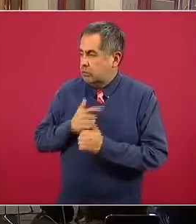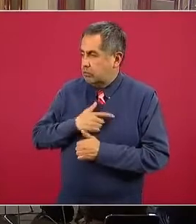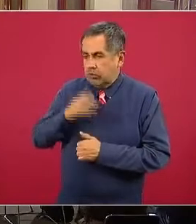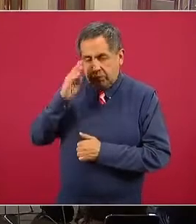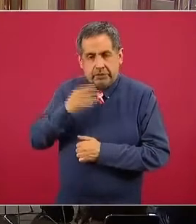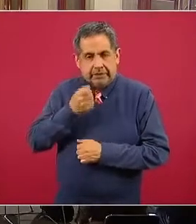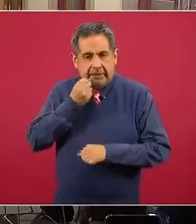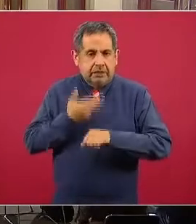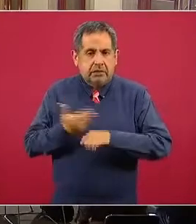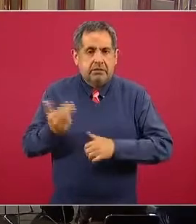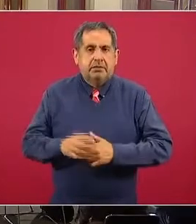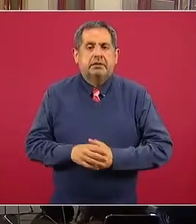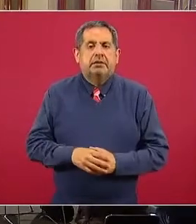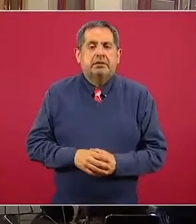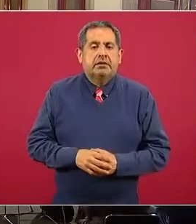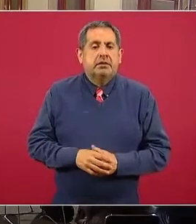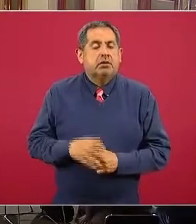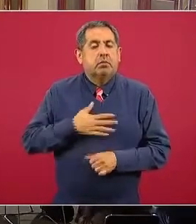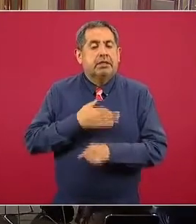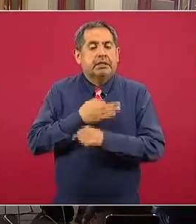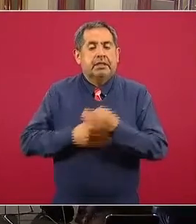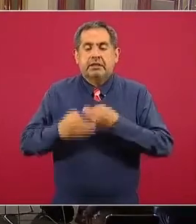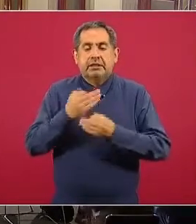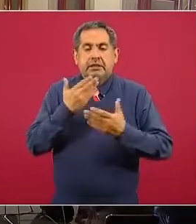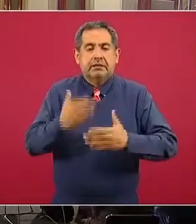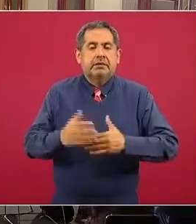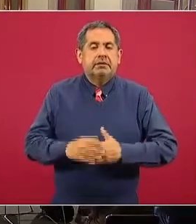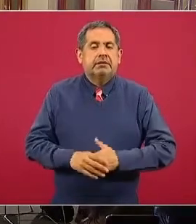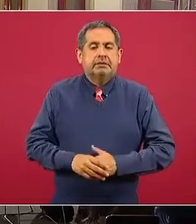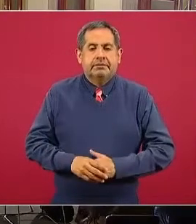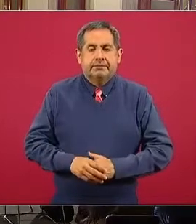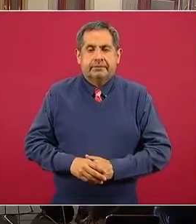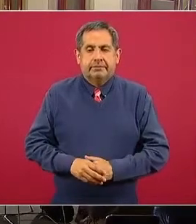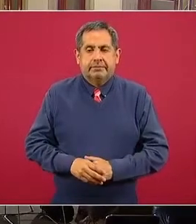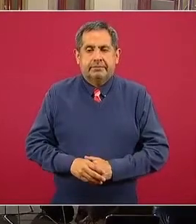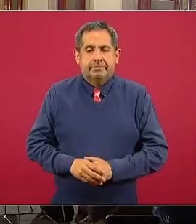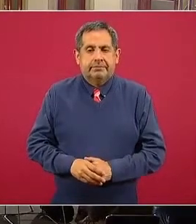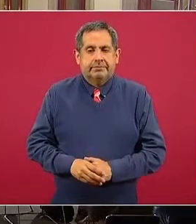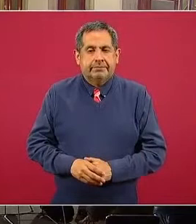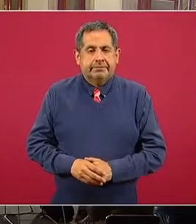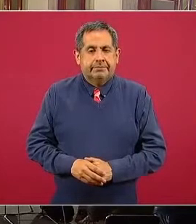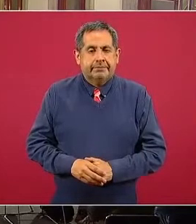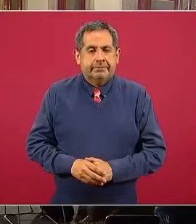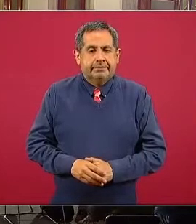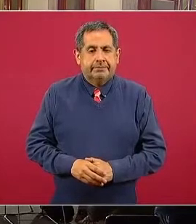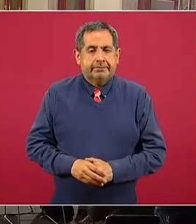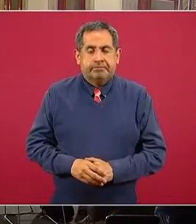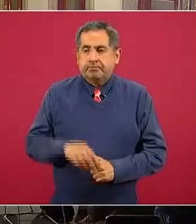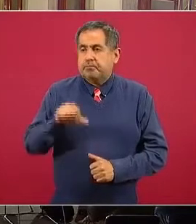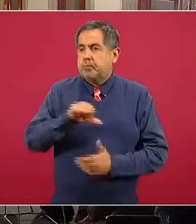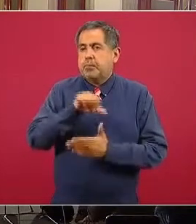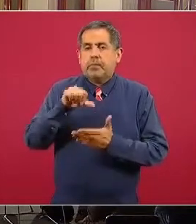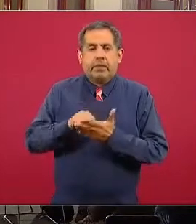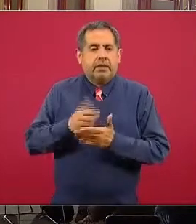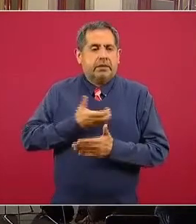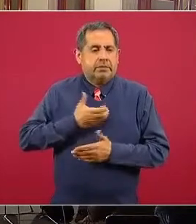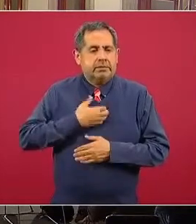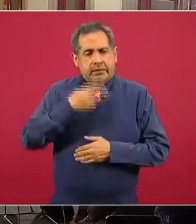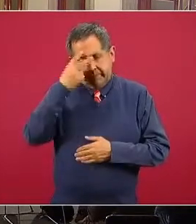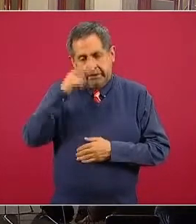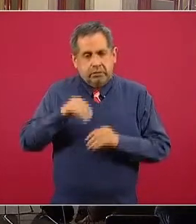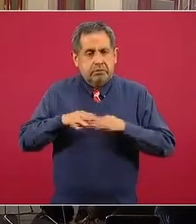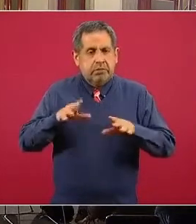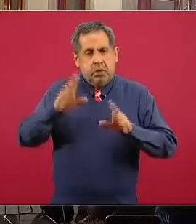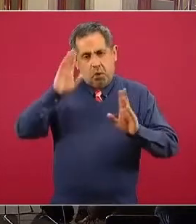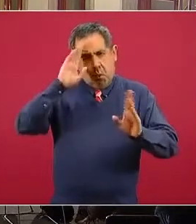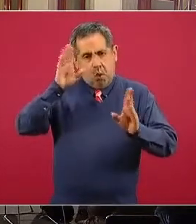subsecretario. Muy buenas tardes también a todas y a todos aquí en Palacio Nacional. Un